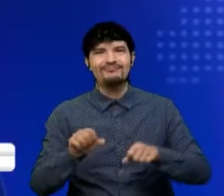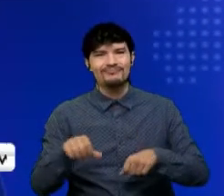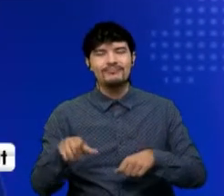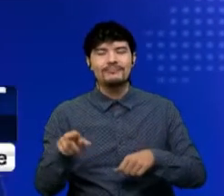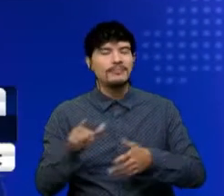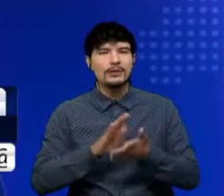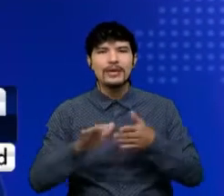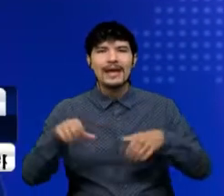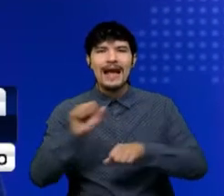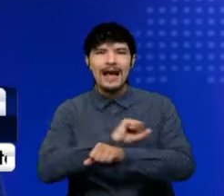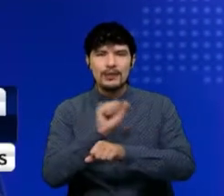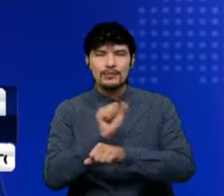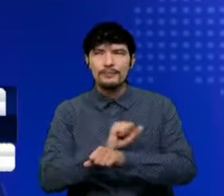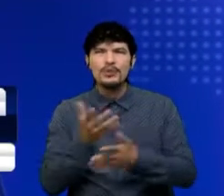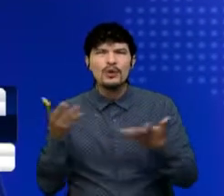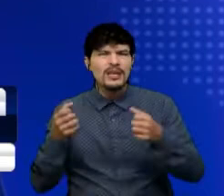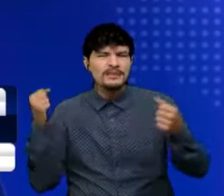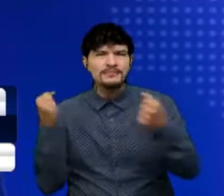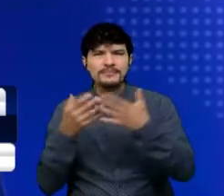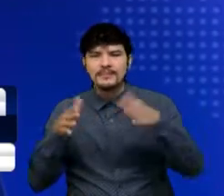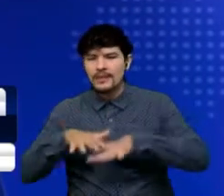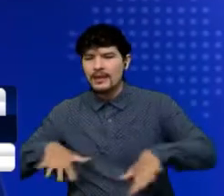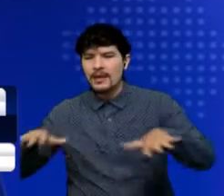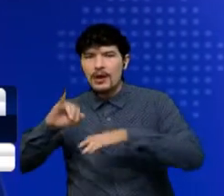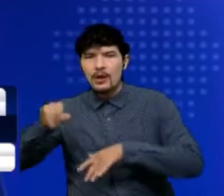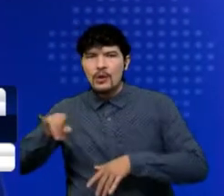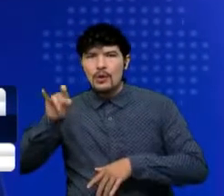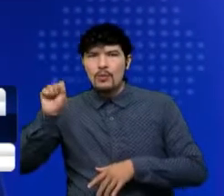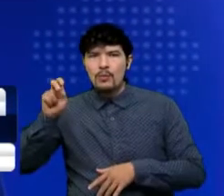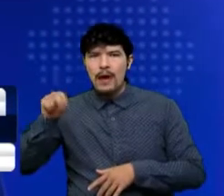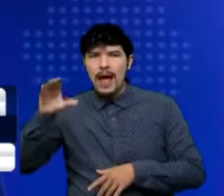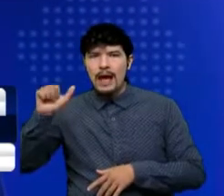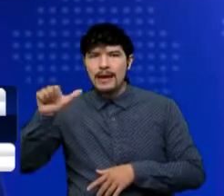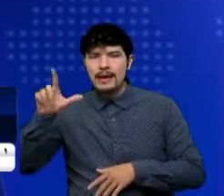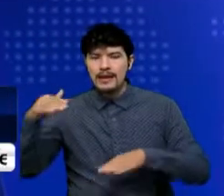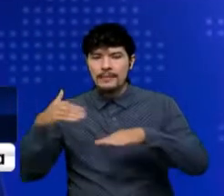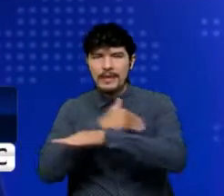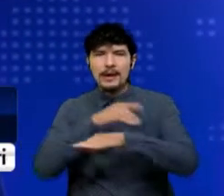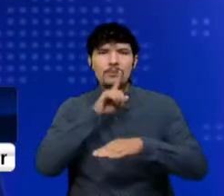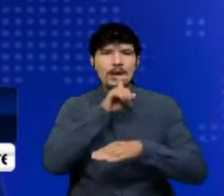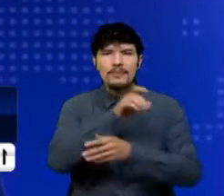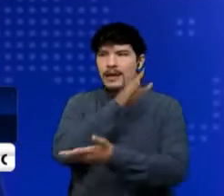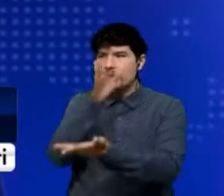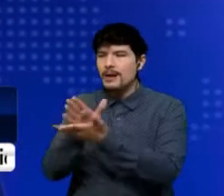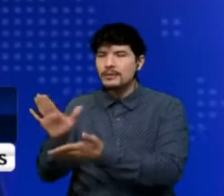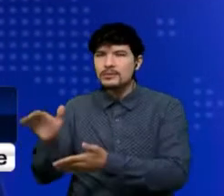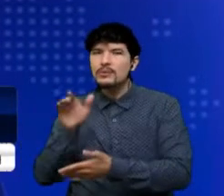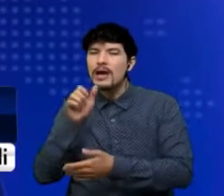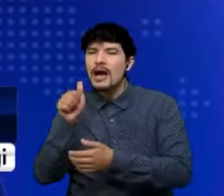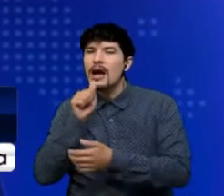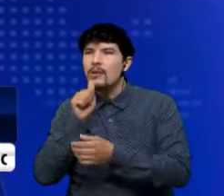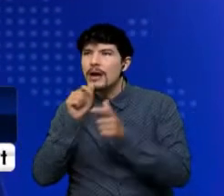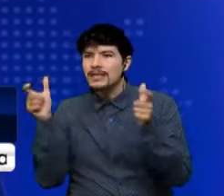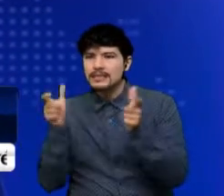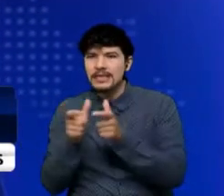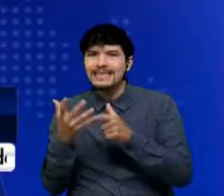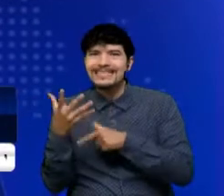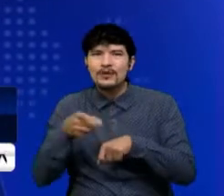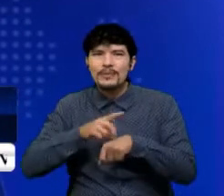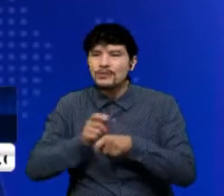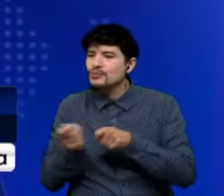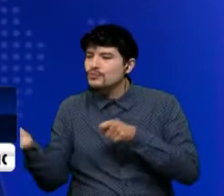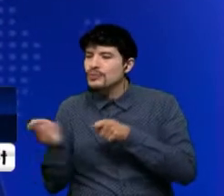El accidente de tránsito se presentó en el sitio El Juancal, sobre la vía Huachica-Bucaramanga, a 5 minutos de la unidad militar de la